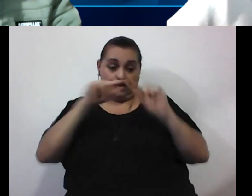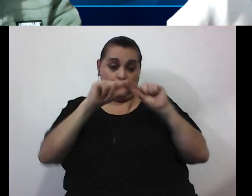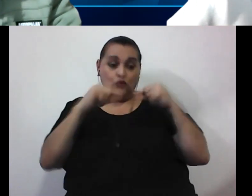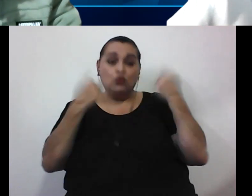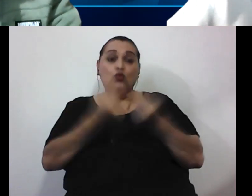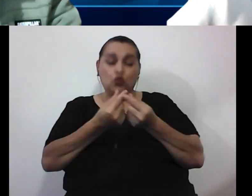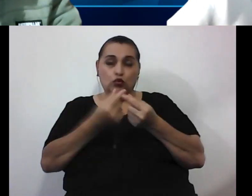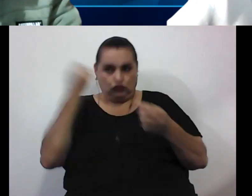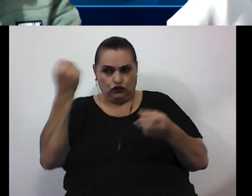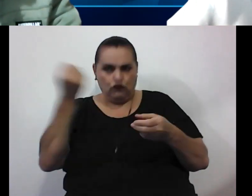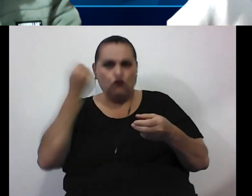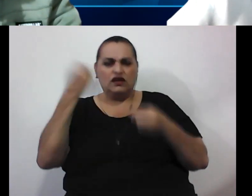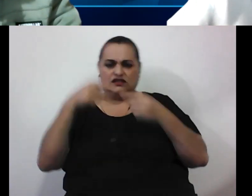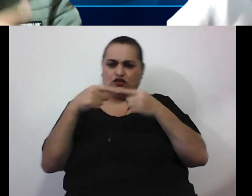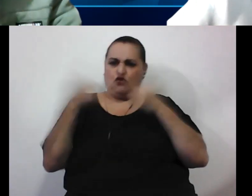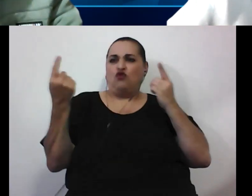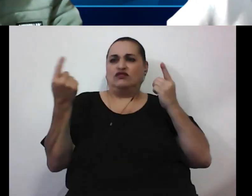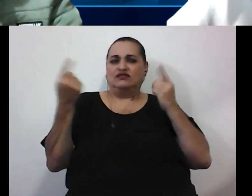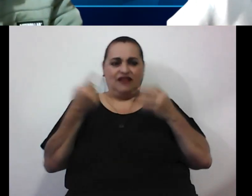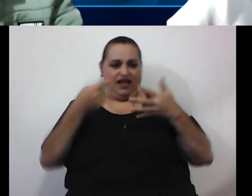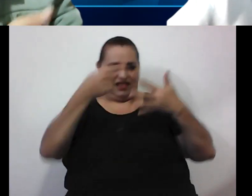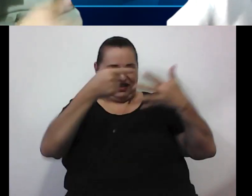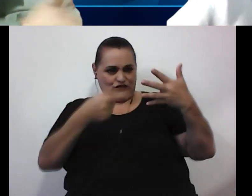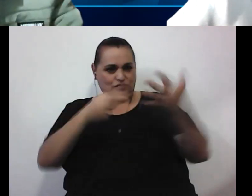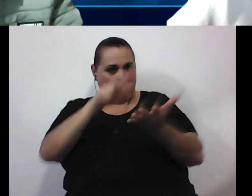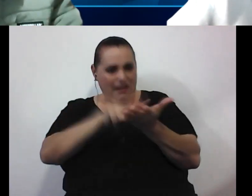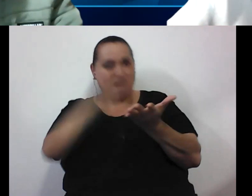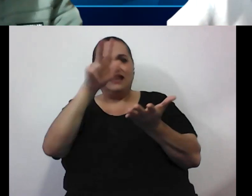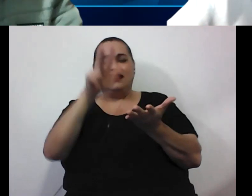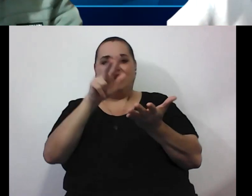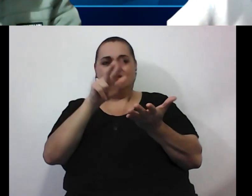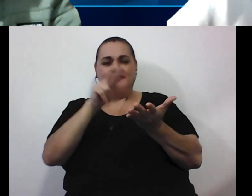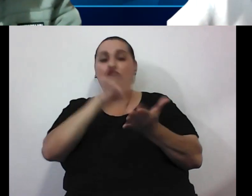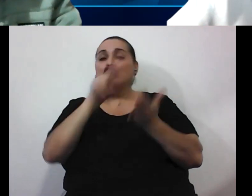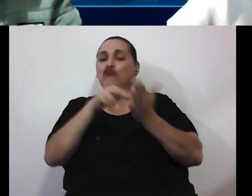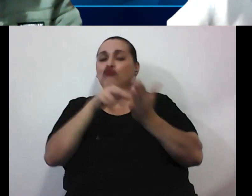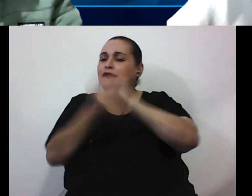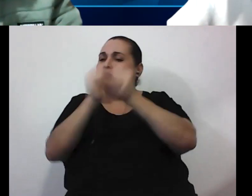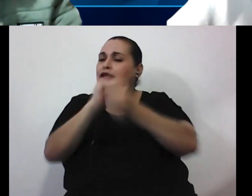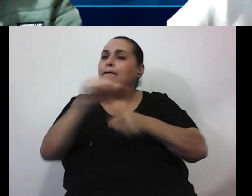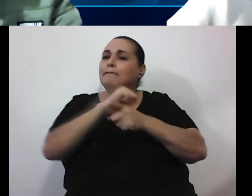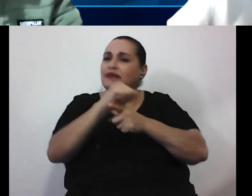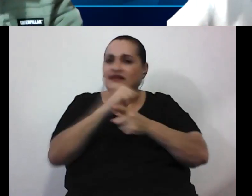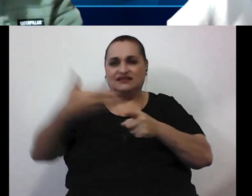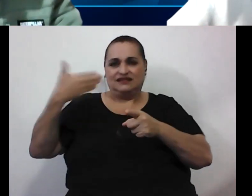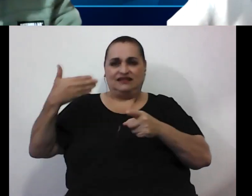grupos fuertes en contra más bien de estas cosas, que validan y reivindican prácticas anteriores,